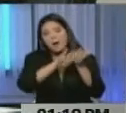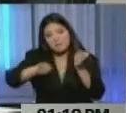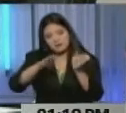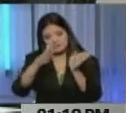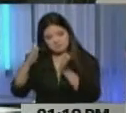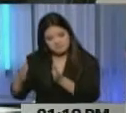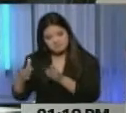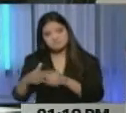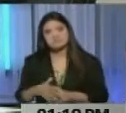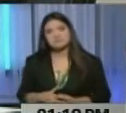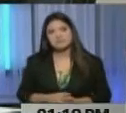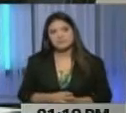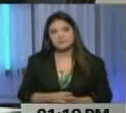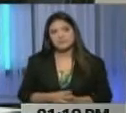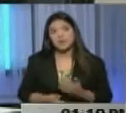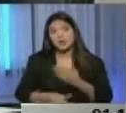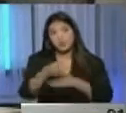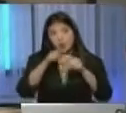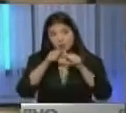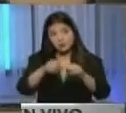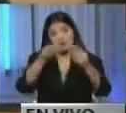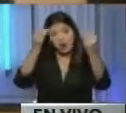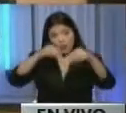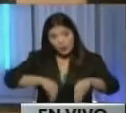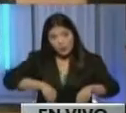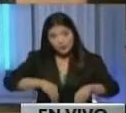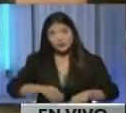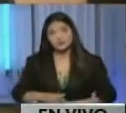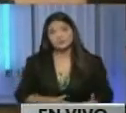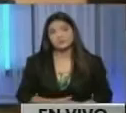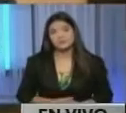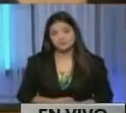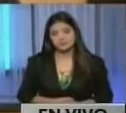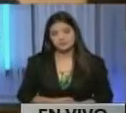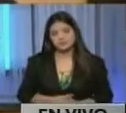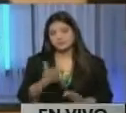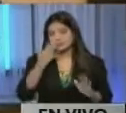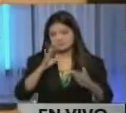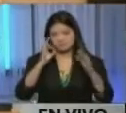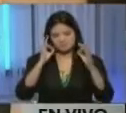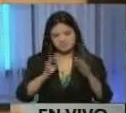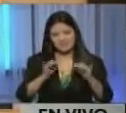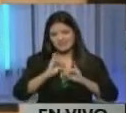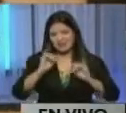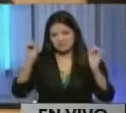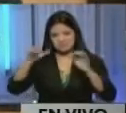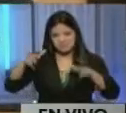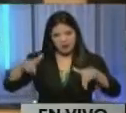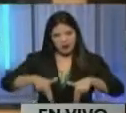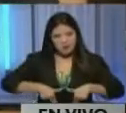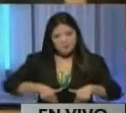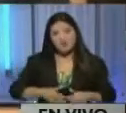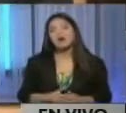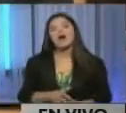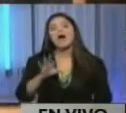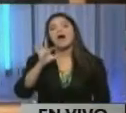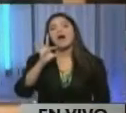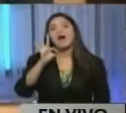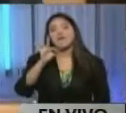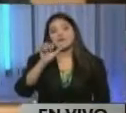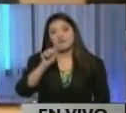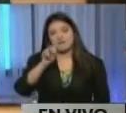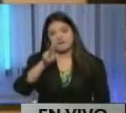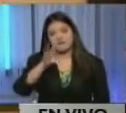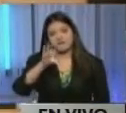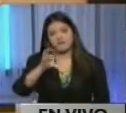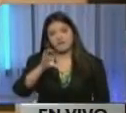Durante la vigencia del acuerdo sobre cese al fuego y hostilidades bilaterales definitivo y dejación de armas, la FAREP